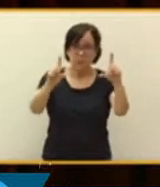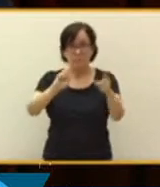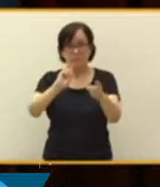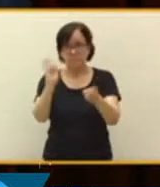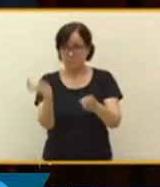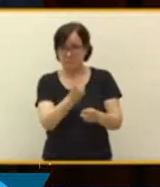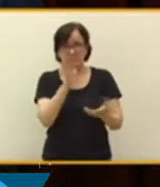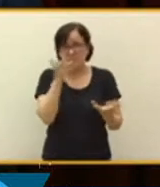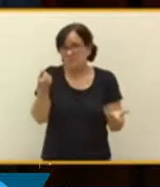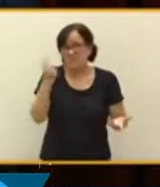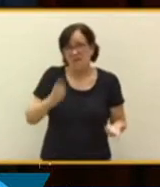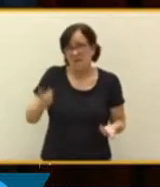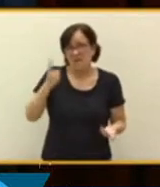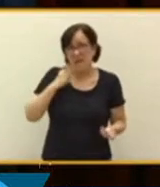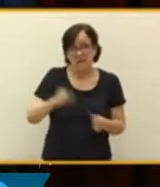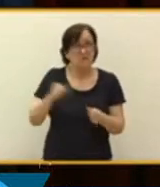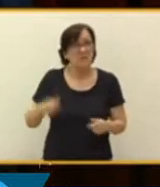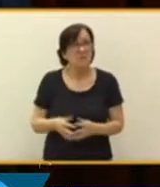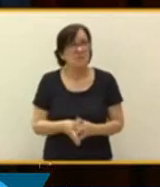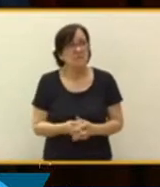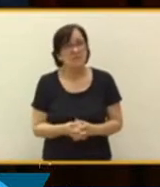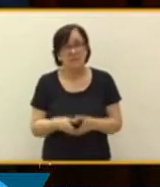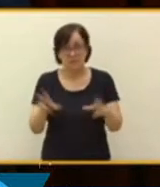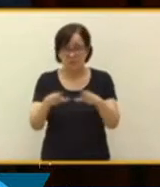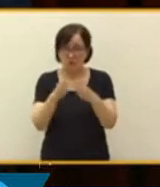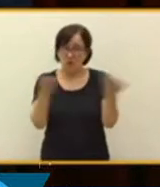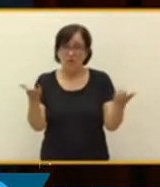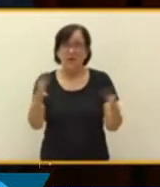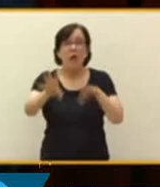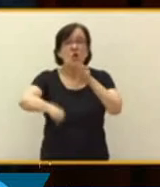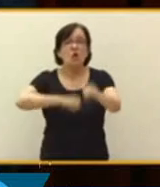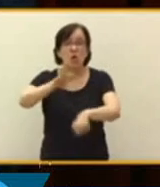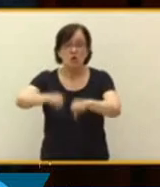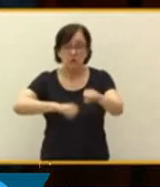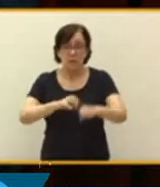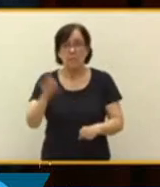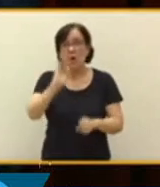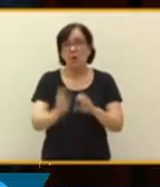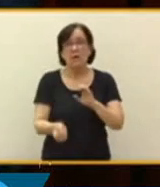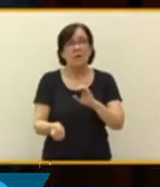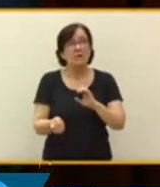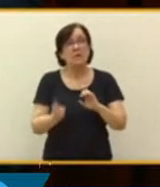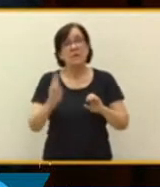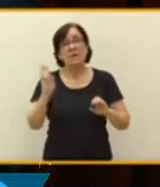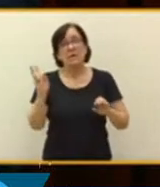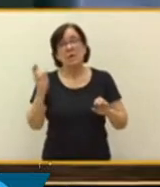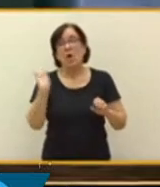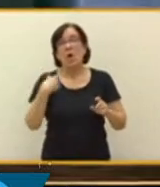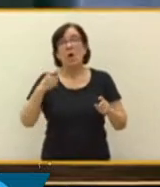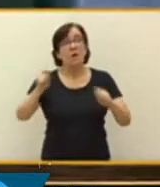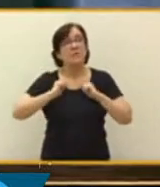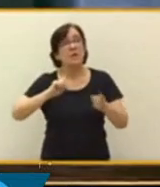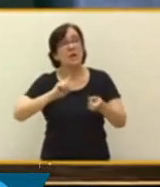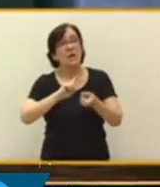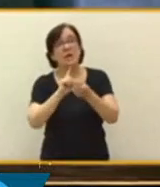Bolaños, que además digo una cosa, yo creo que este va a ser el tibido político que a